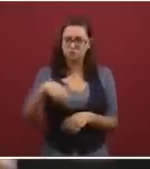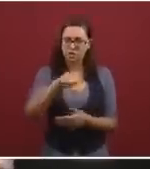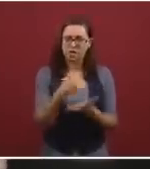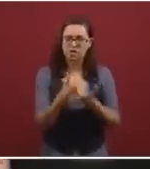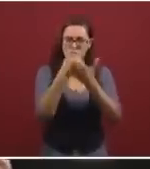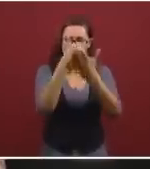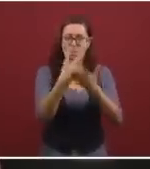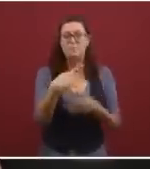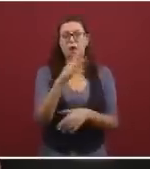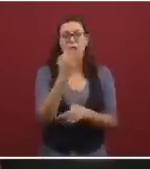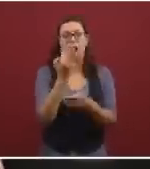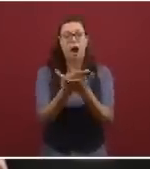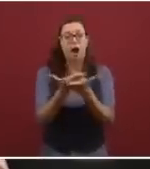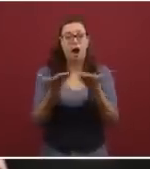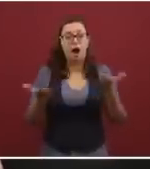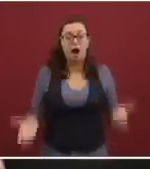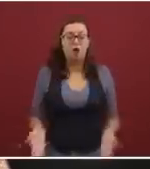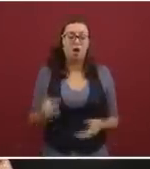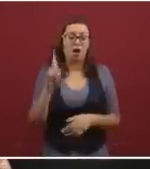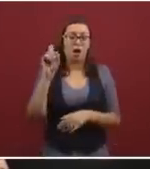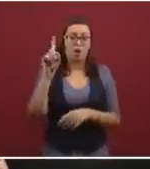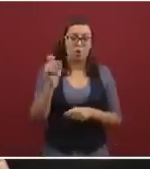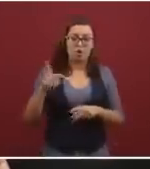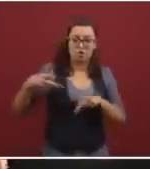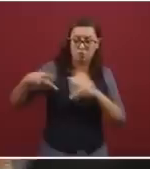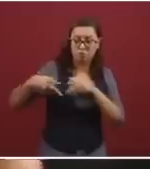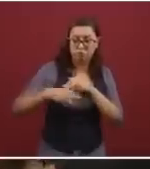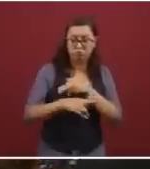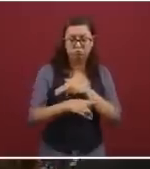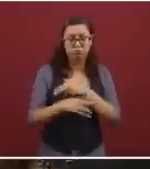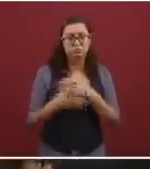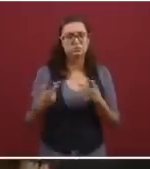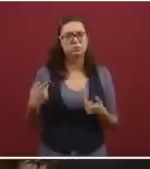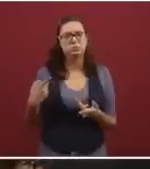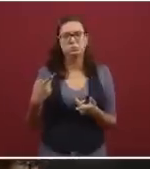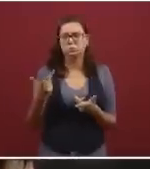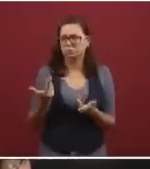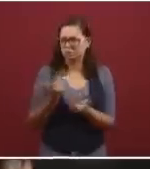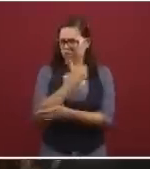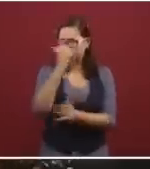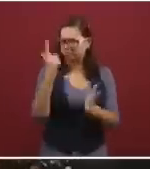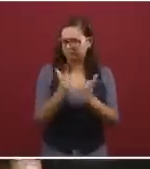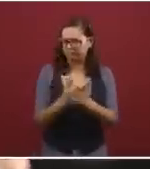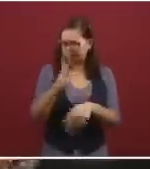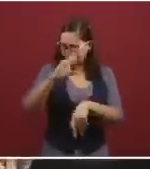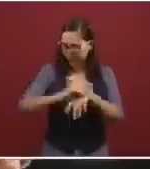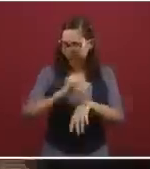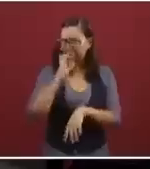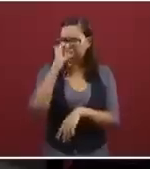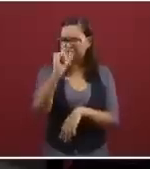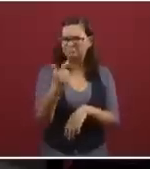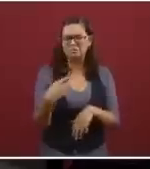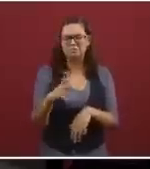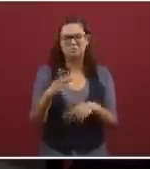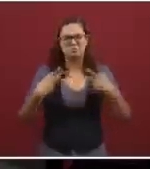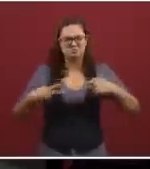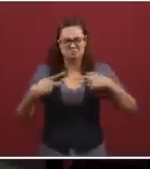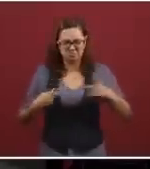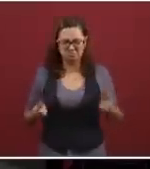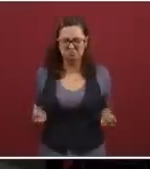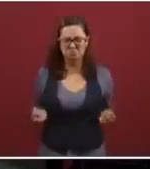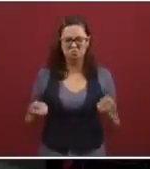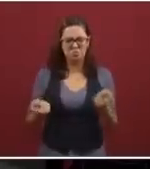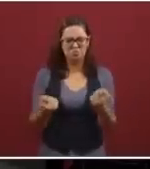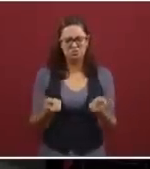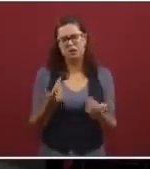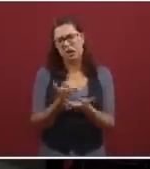Es ilegal, sabemos, es anticonstitucional. Sin embargo, no hay poder que detenga a esta gente. Entonces,